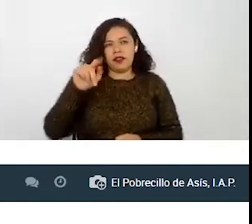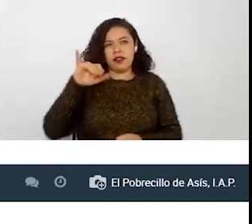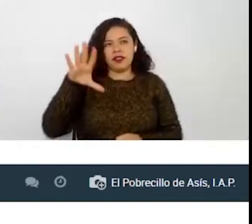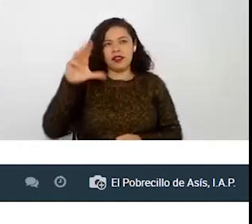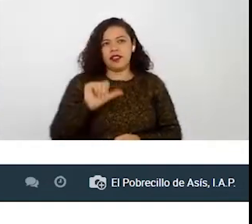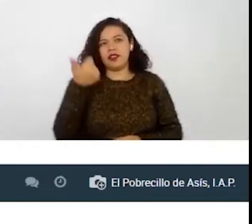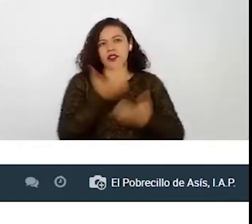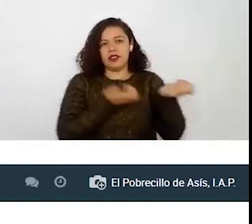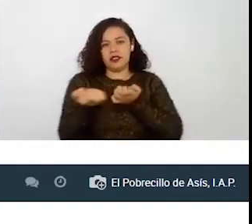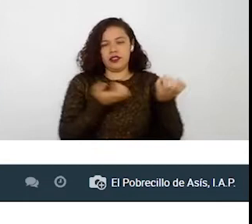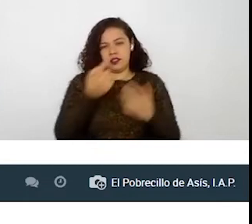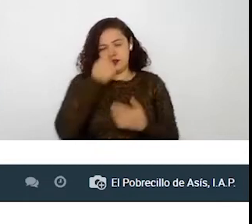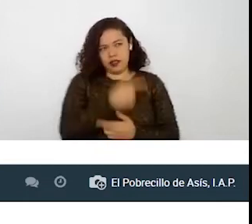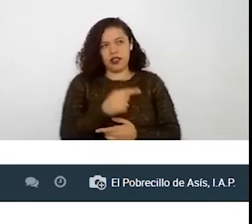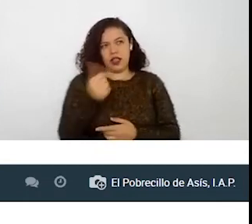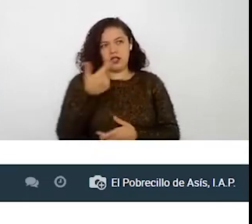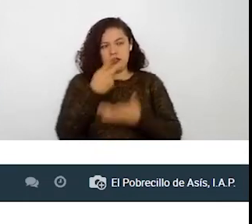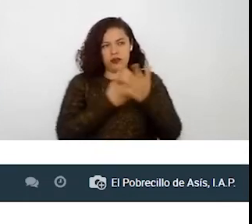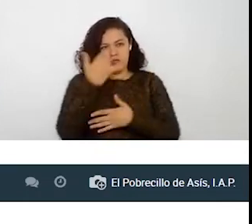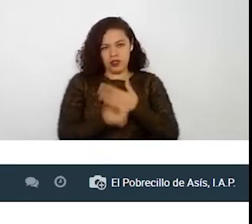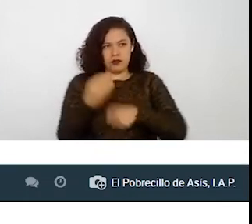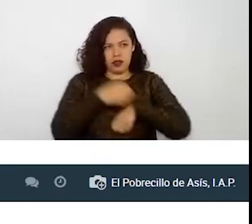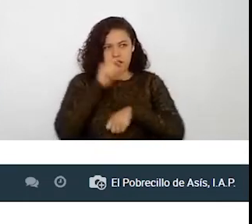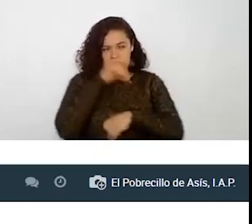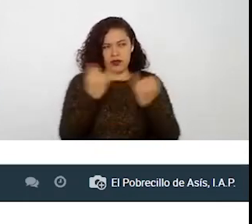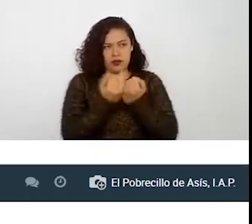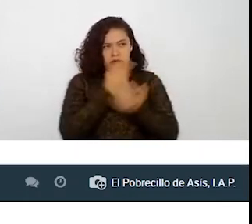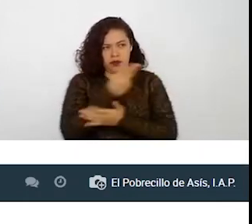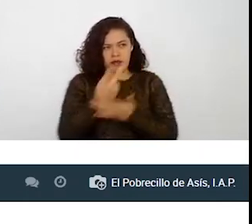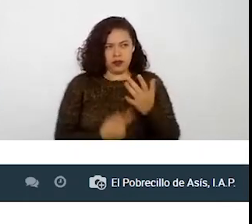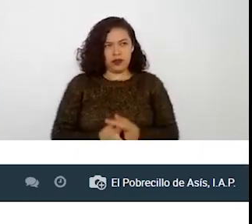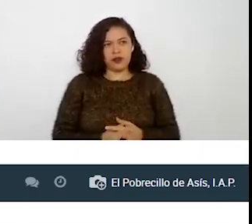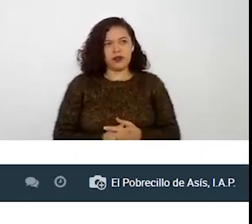ejercicio va a cargar otro proyecto a este mismo programa